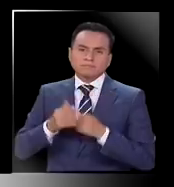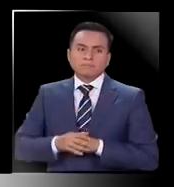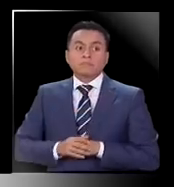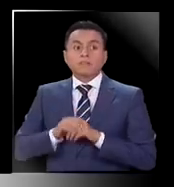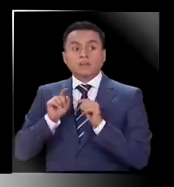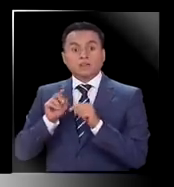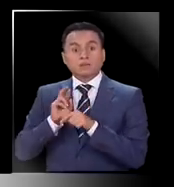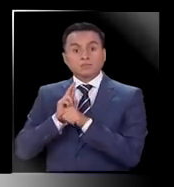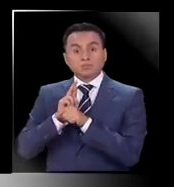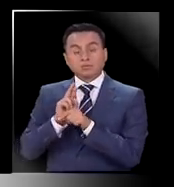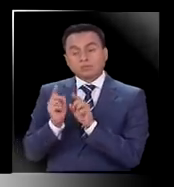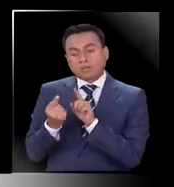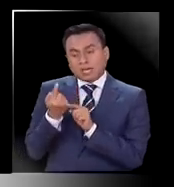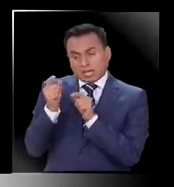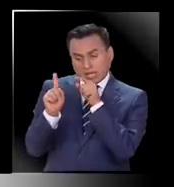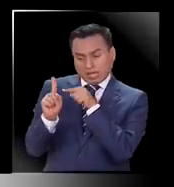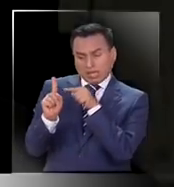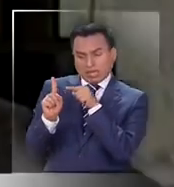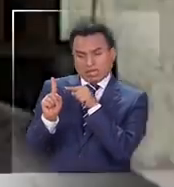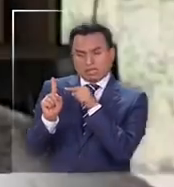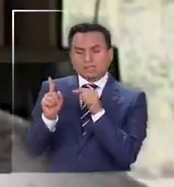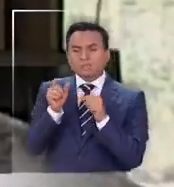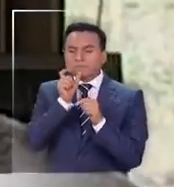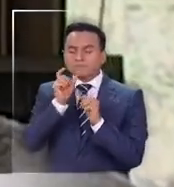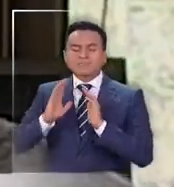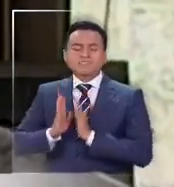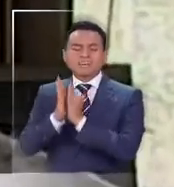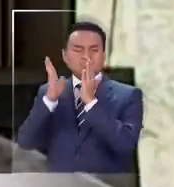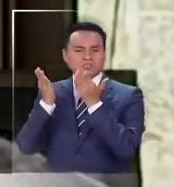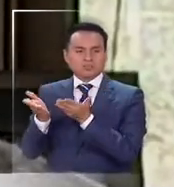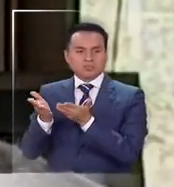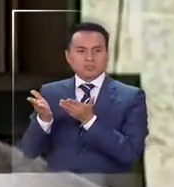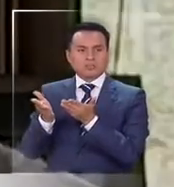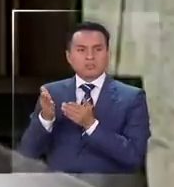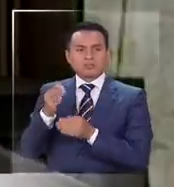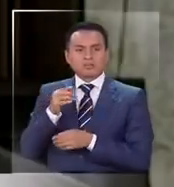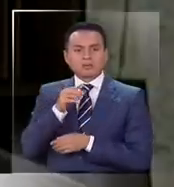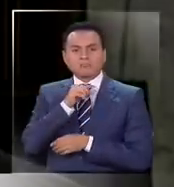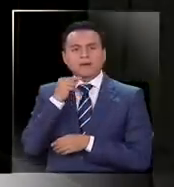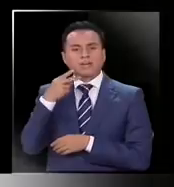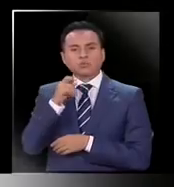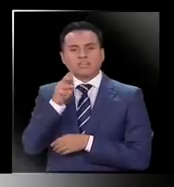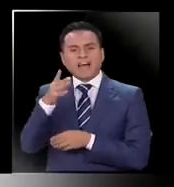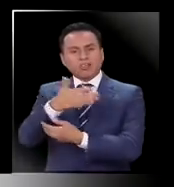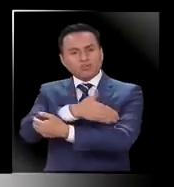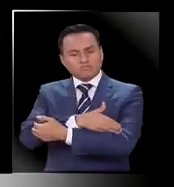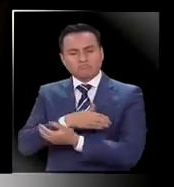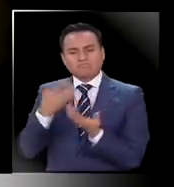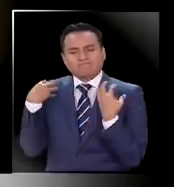Él representó al principio una persona que le llamaban el santo, heredero del Padre Hurtado.